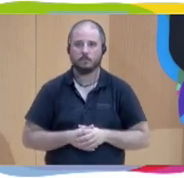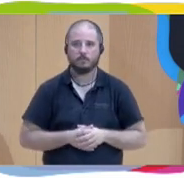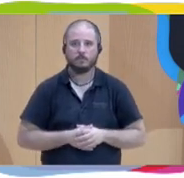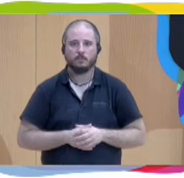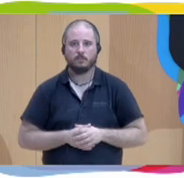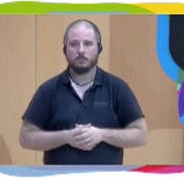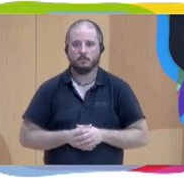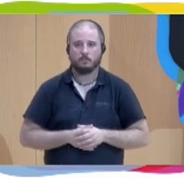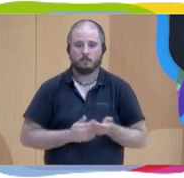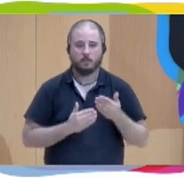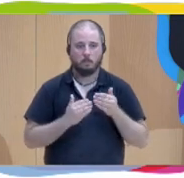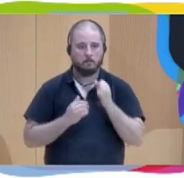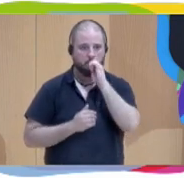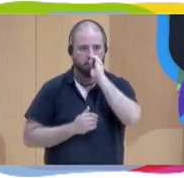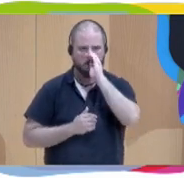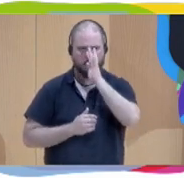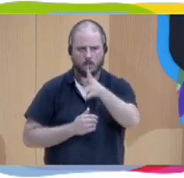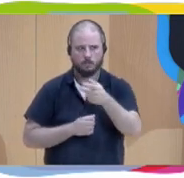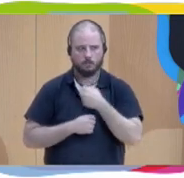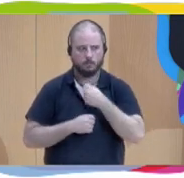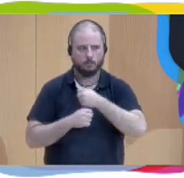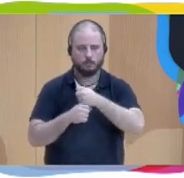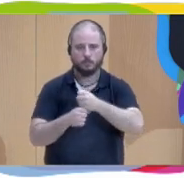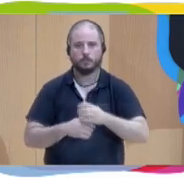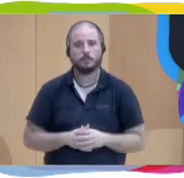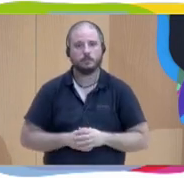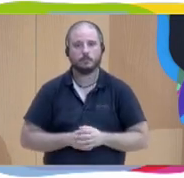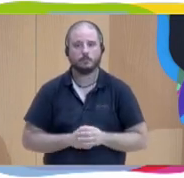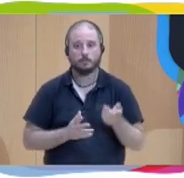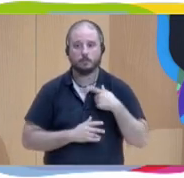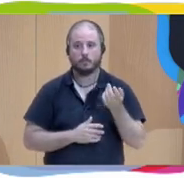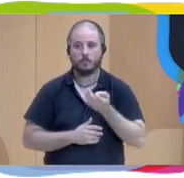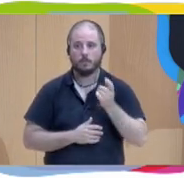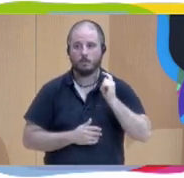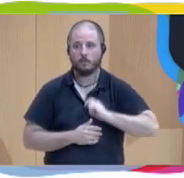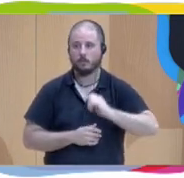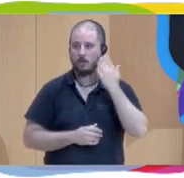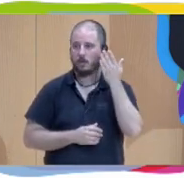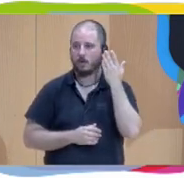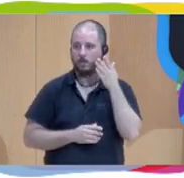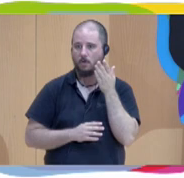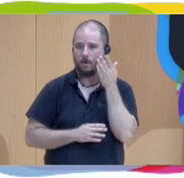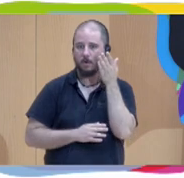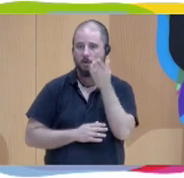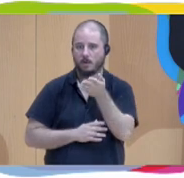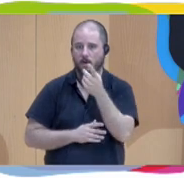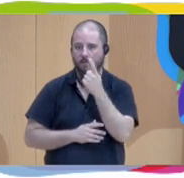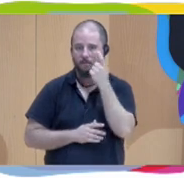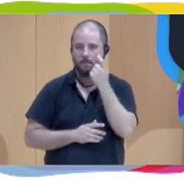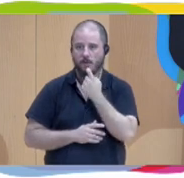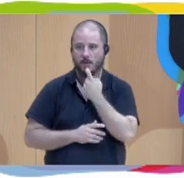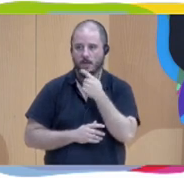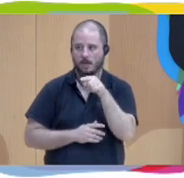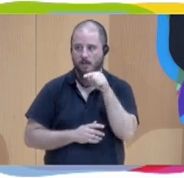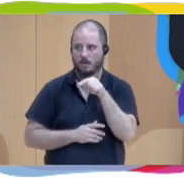tener durante los próximos años mucho trabajo que hacer. Tendrán que ir profesionales de Navarra a Finlandia a aprender in